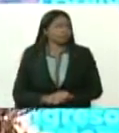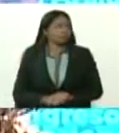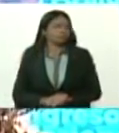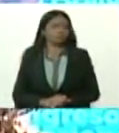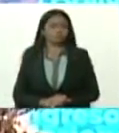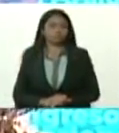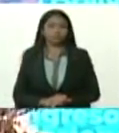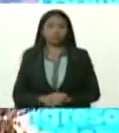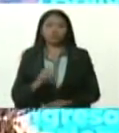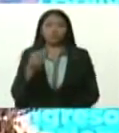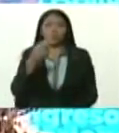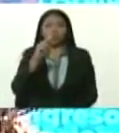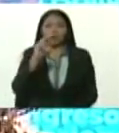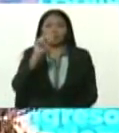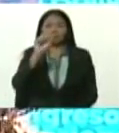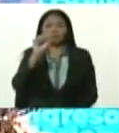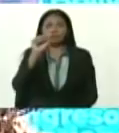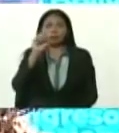Guasabara,